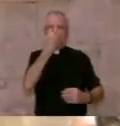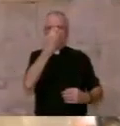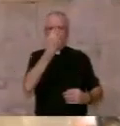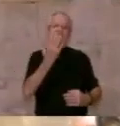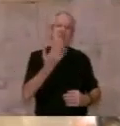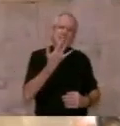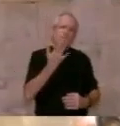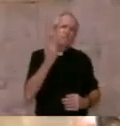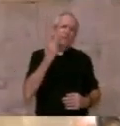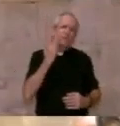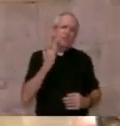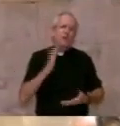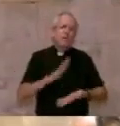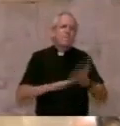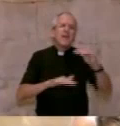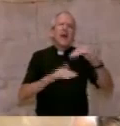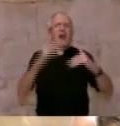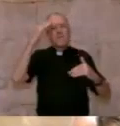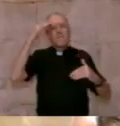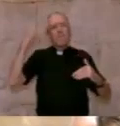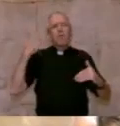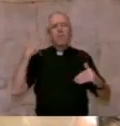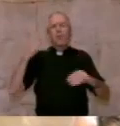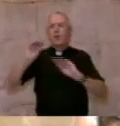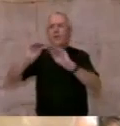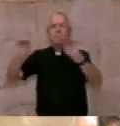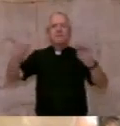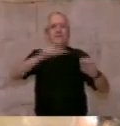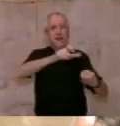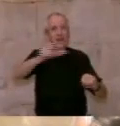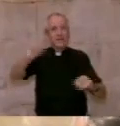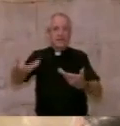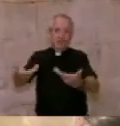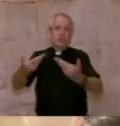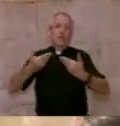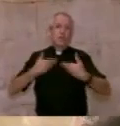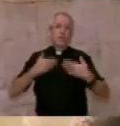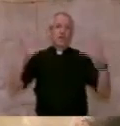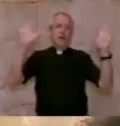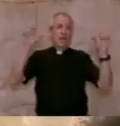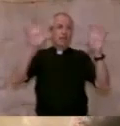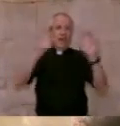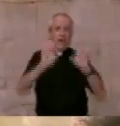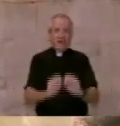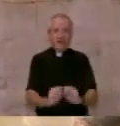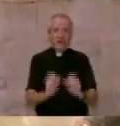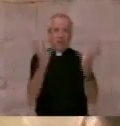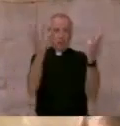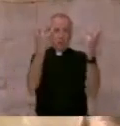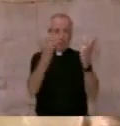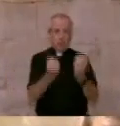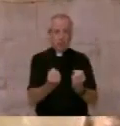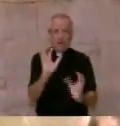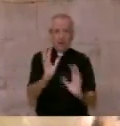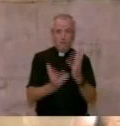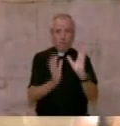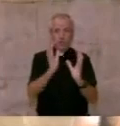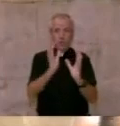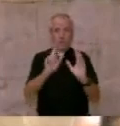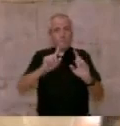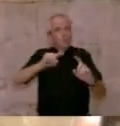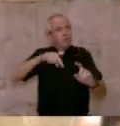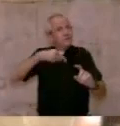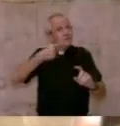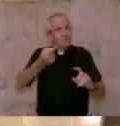por favor, ve al pueblo y di a sus habitantes que nos ayuden a apagar el fuego del circo. De lo